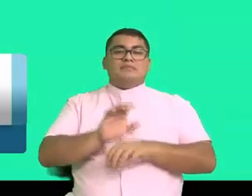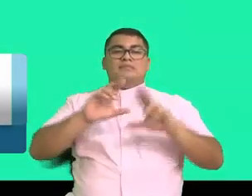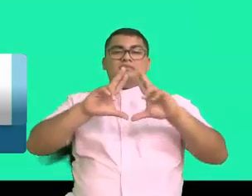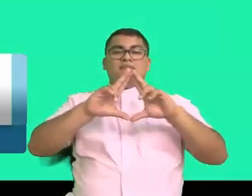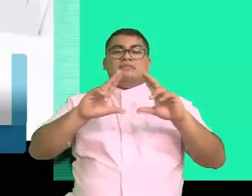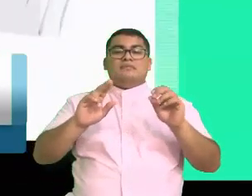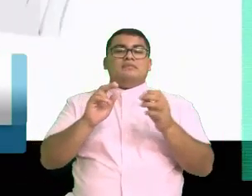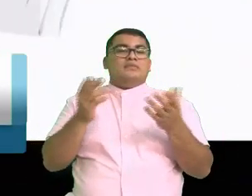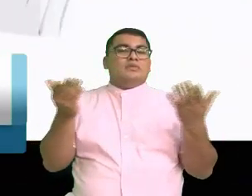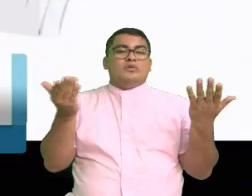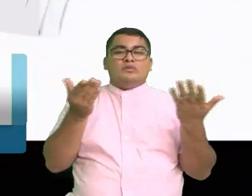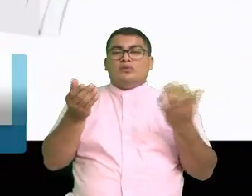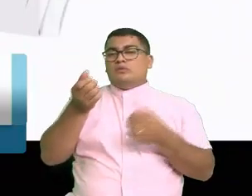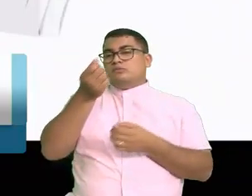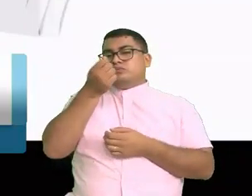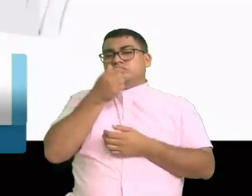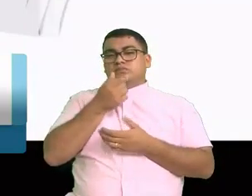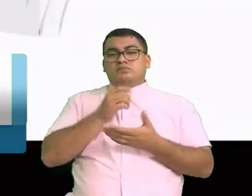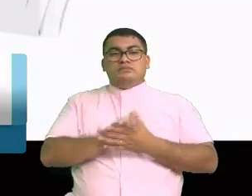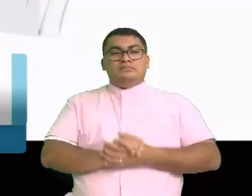¿Cuál es el tratamiento?